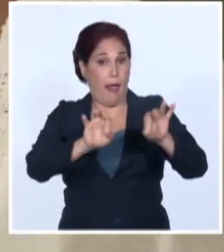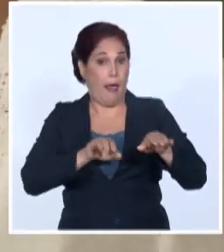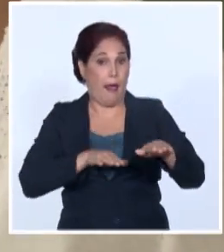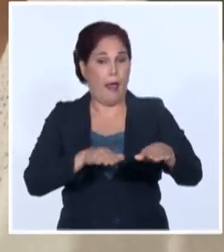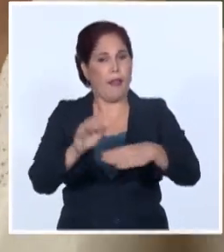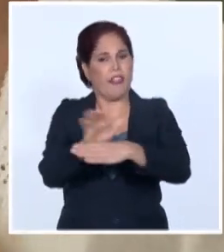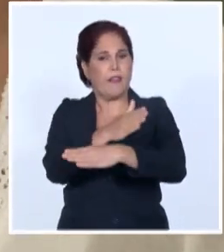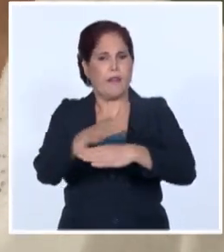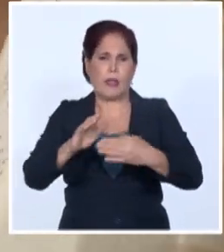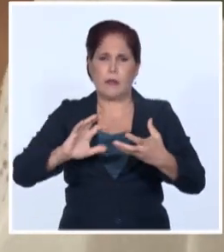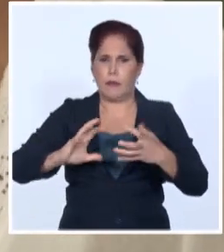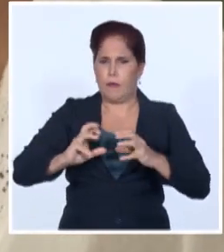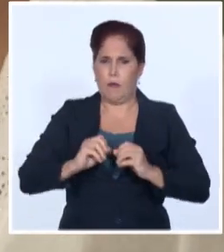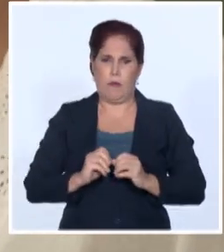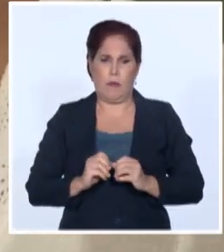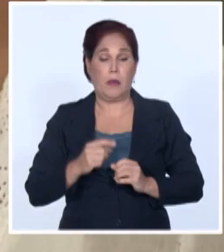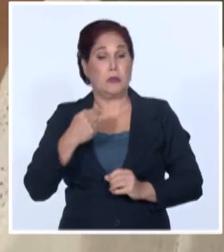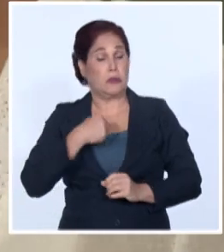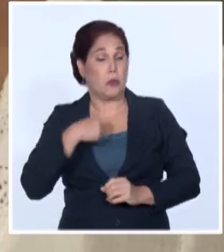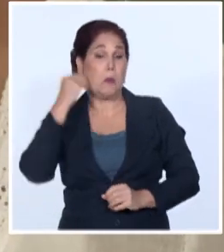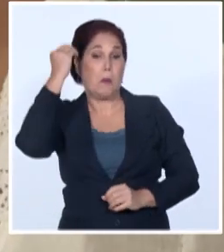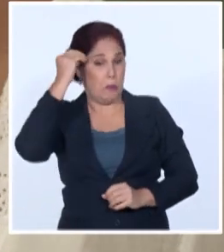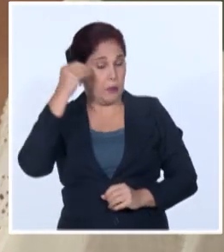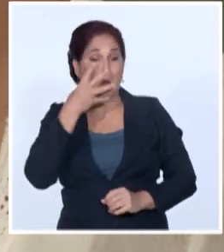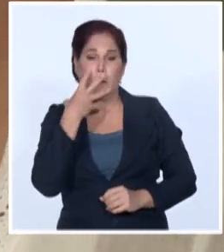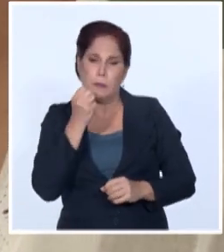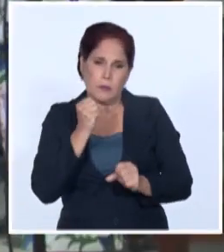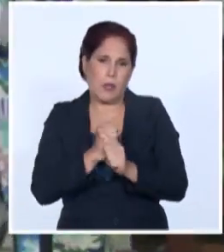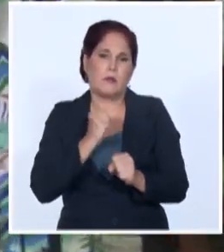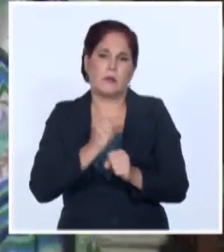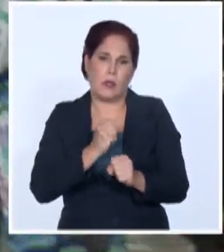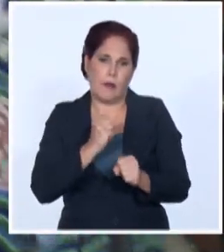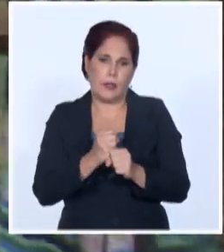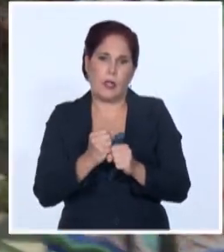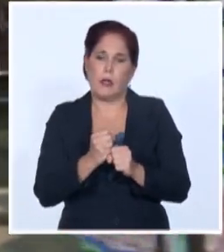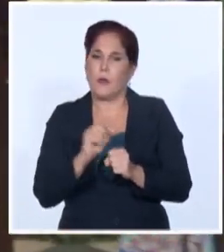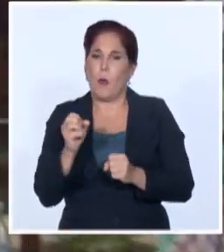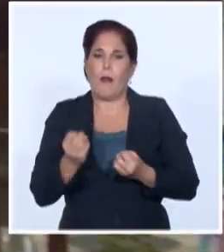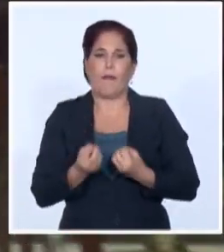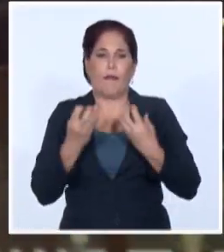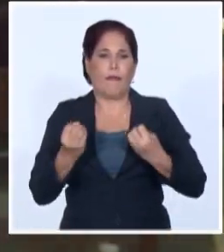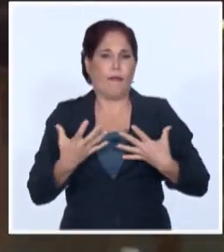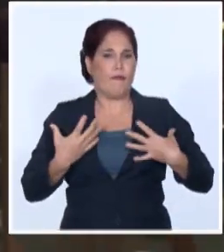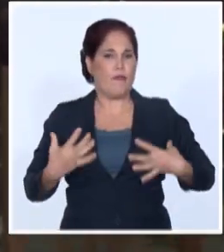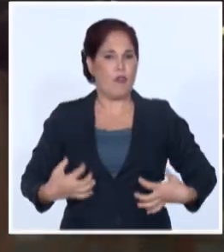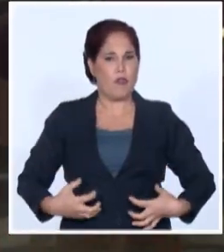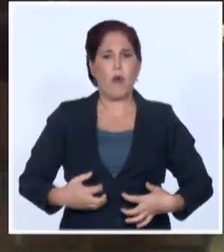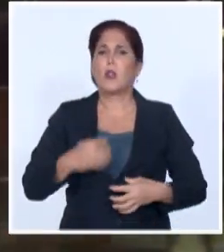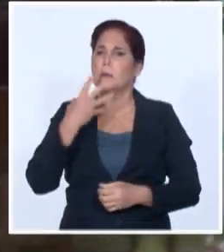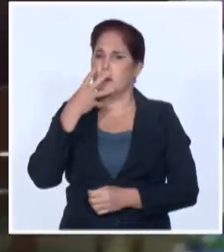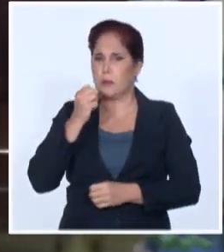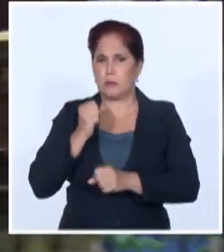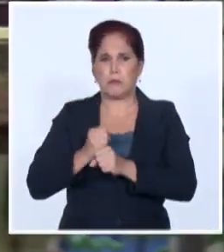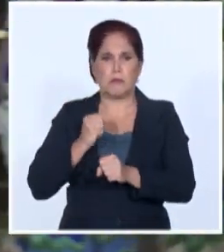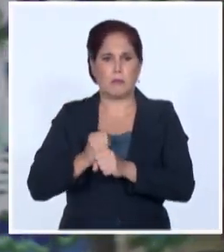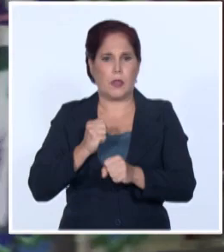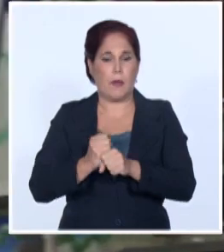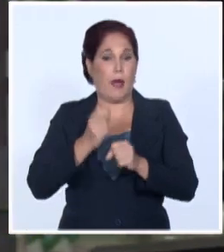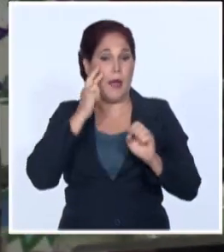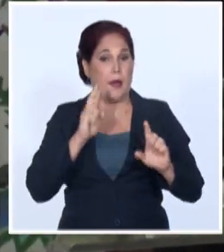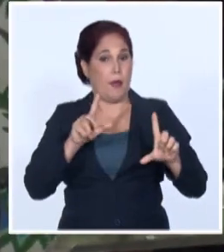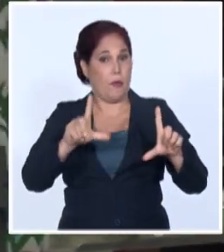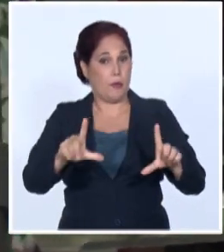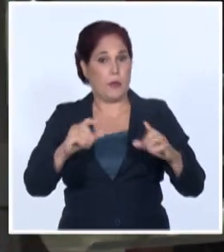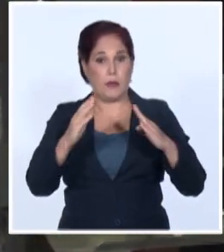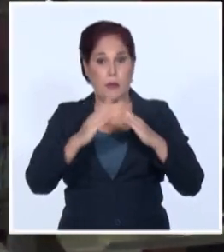distintas variantes. Y yo pienso trabajar con una de flora fuerte. El encuentro culminó reconociendo a la institución sede, la Casa